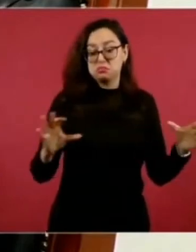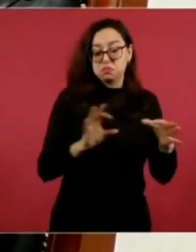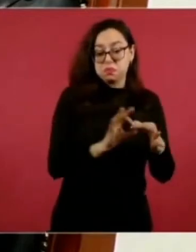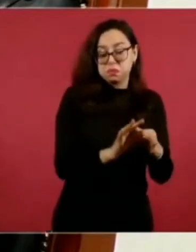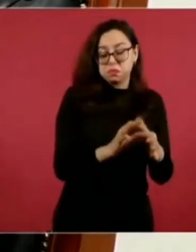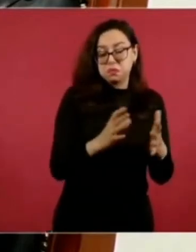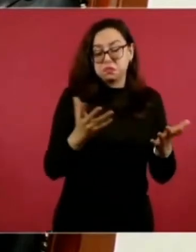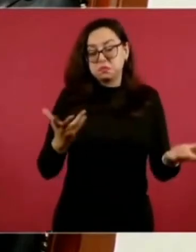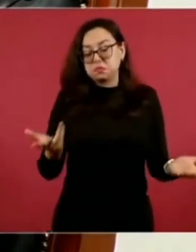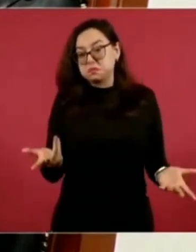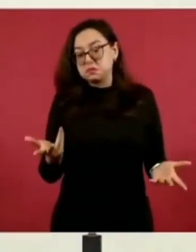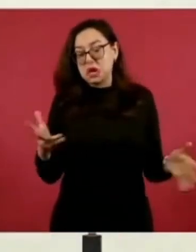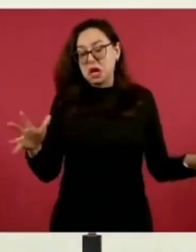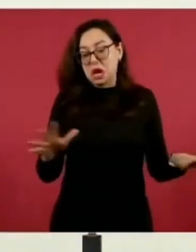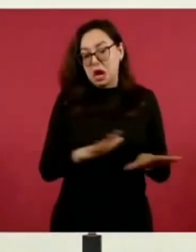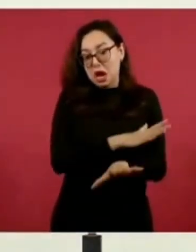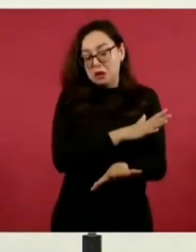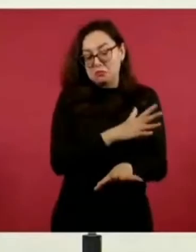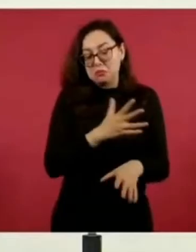quienes